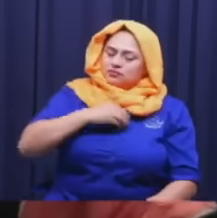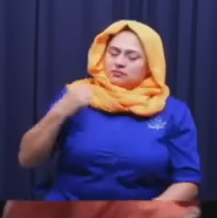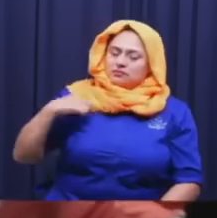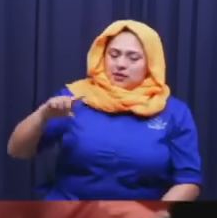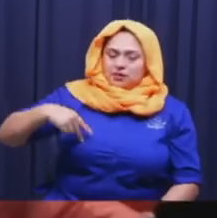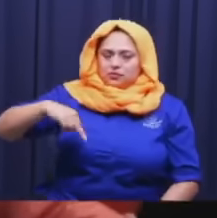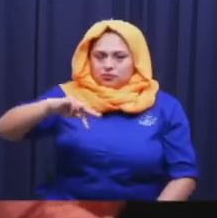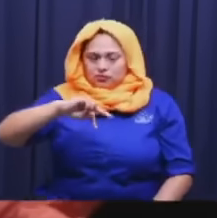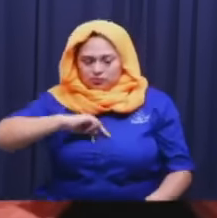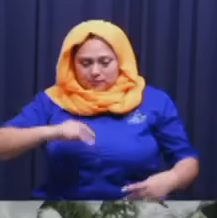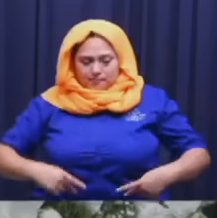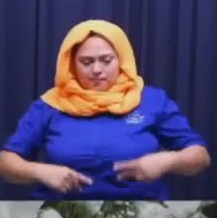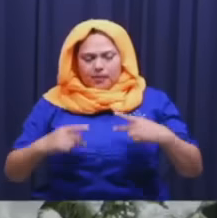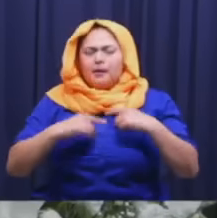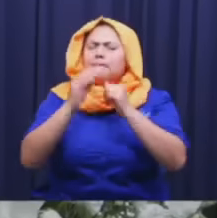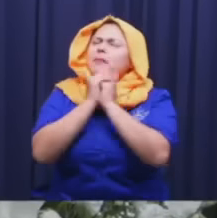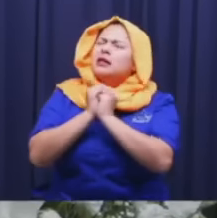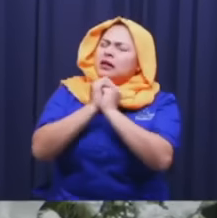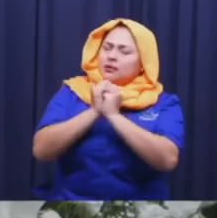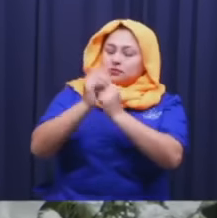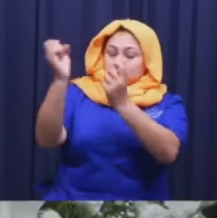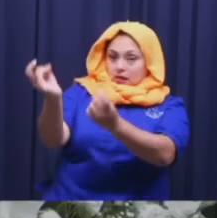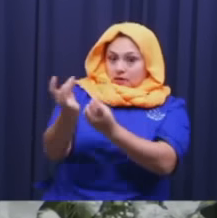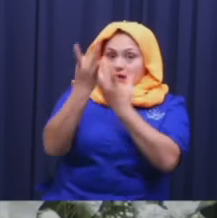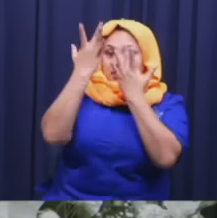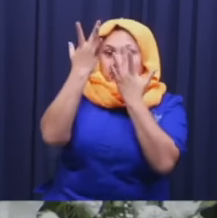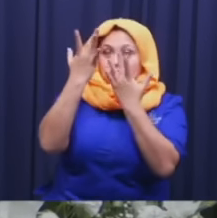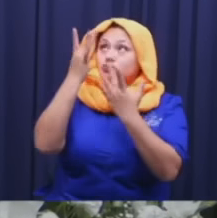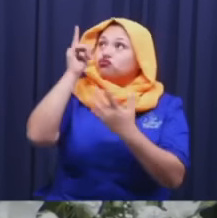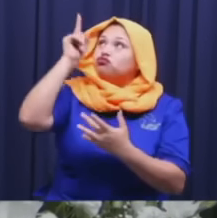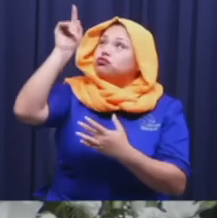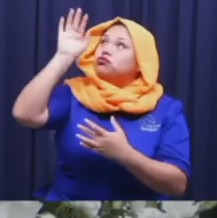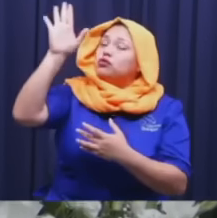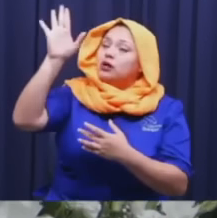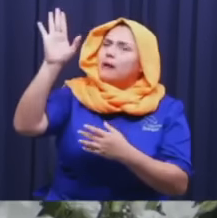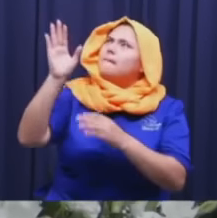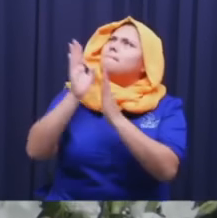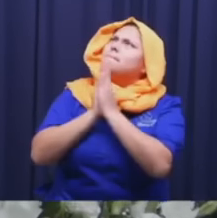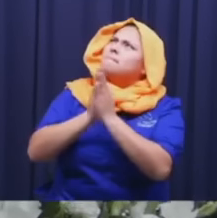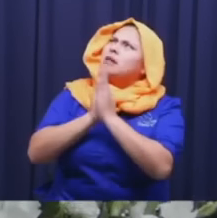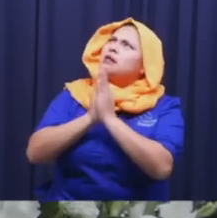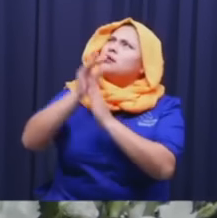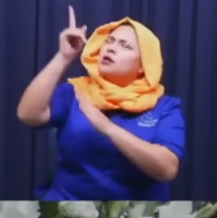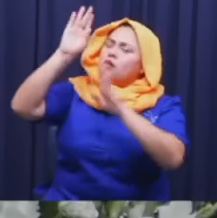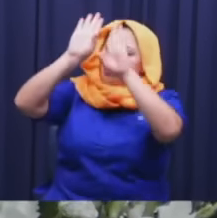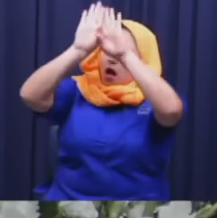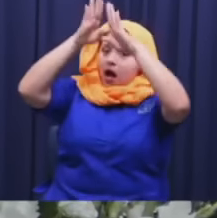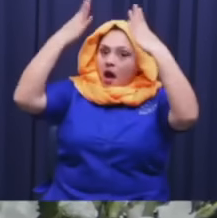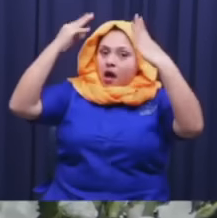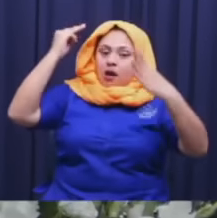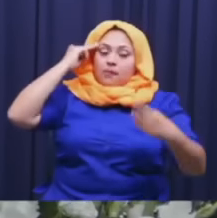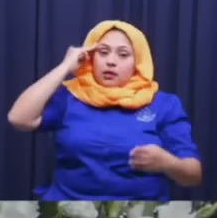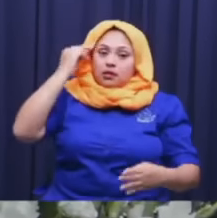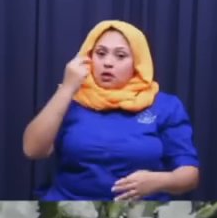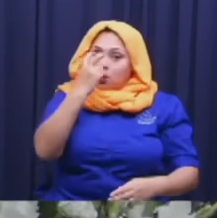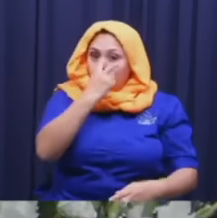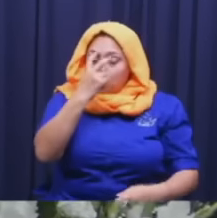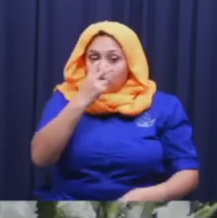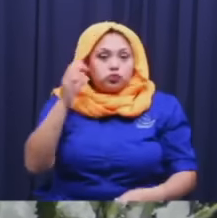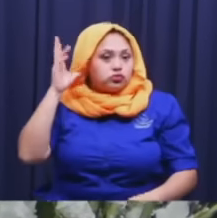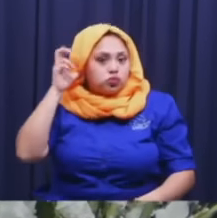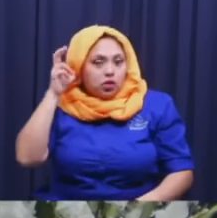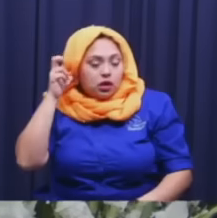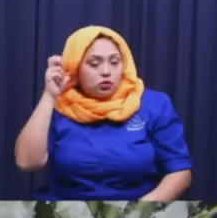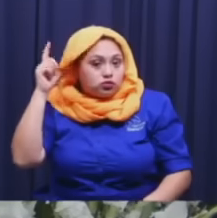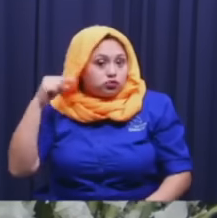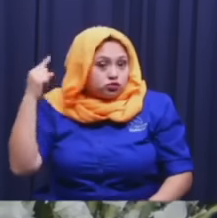de Jesús solicitamos la revelación tuya, solicitamos que abra nuestra mente, ojos, oídos, boca,